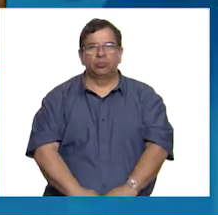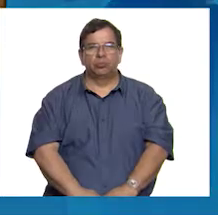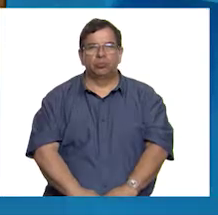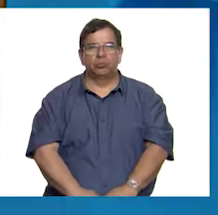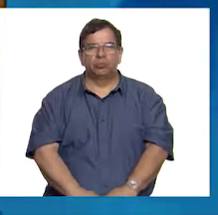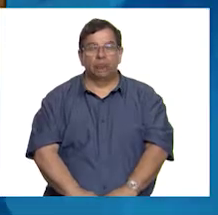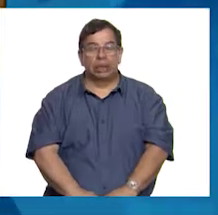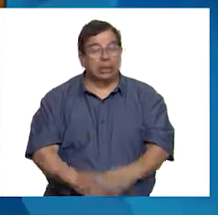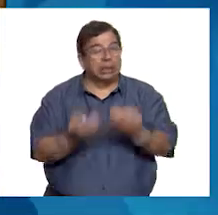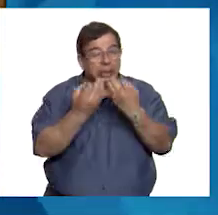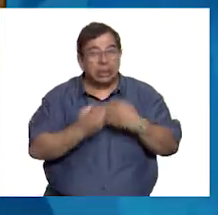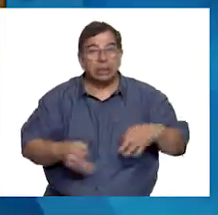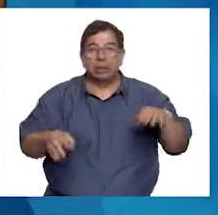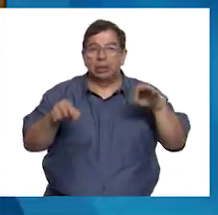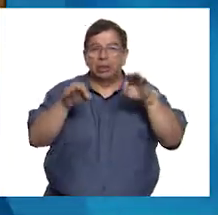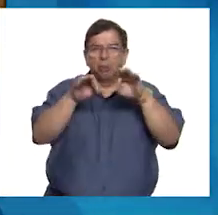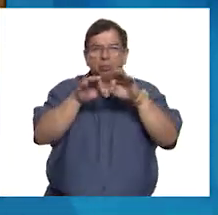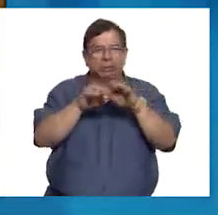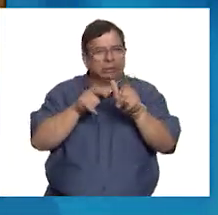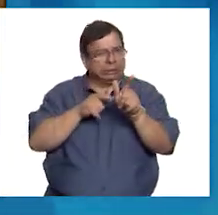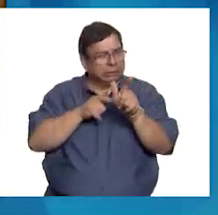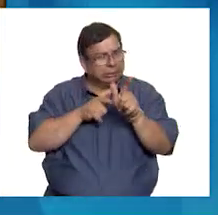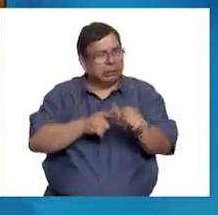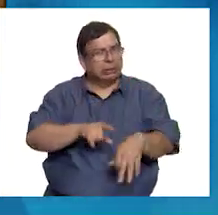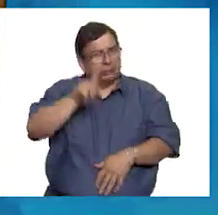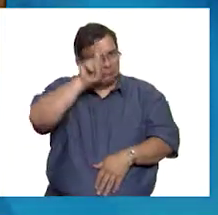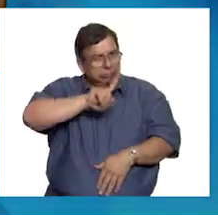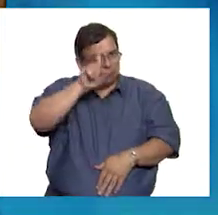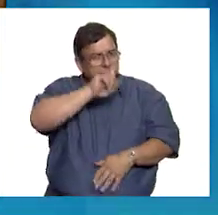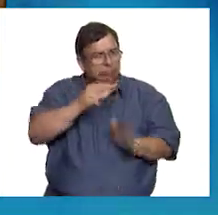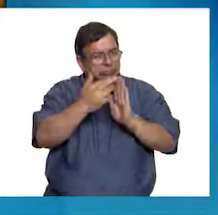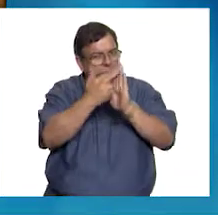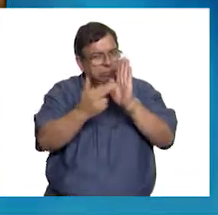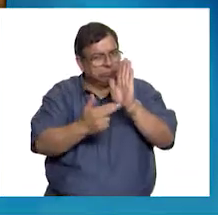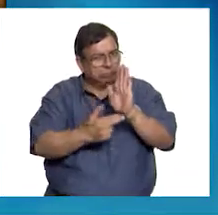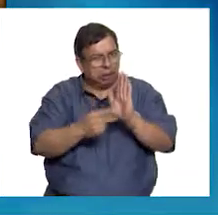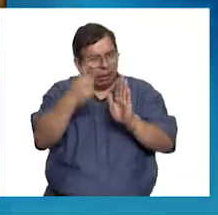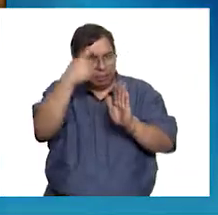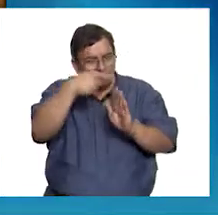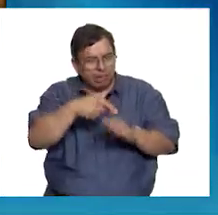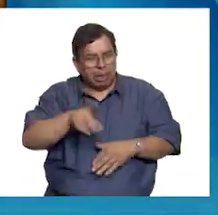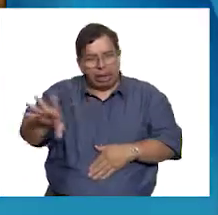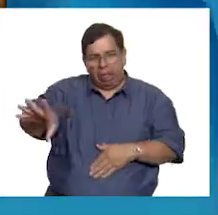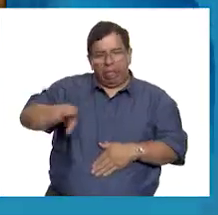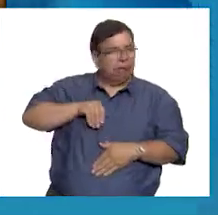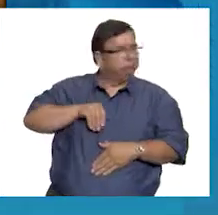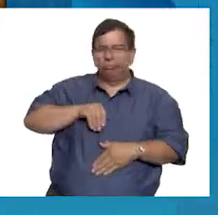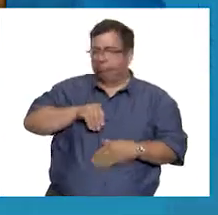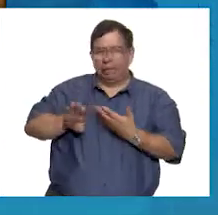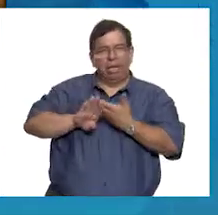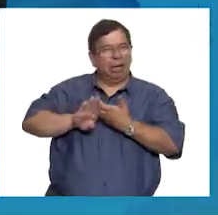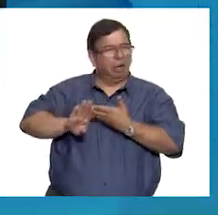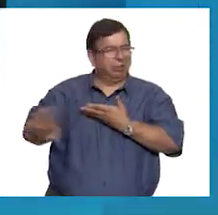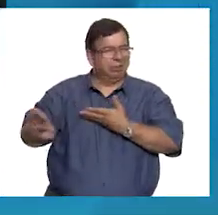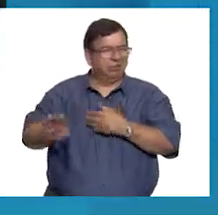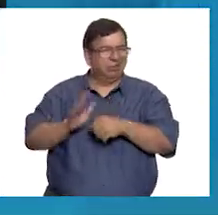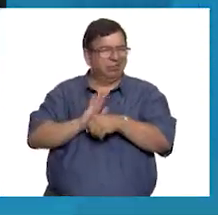Es muy importante continuar con las recomendaciones para evitar contagios de COVID.